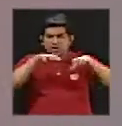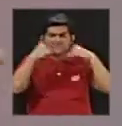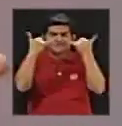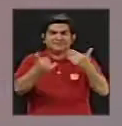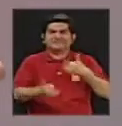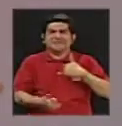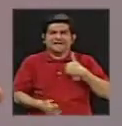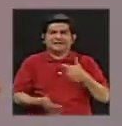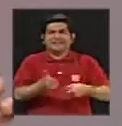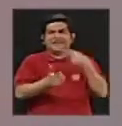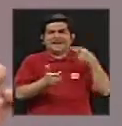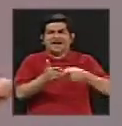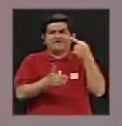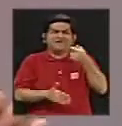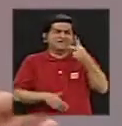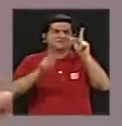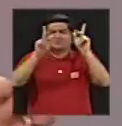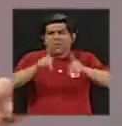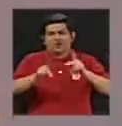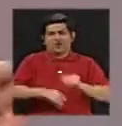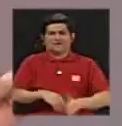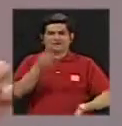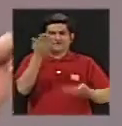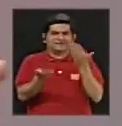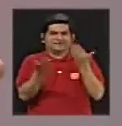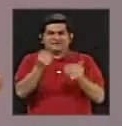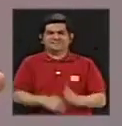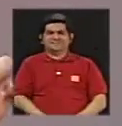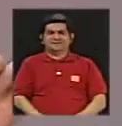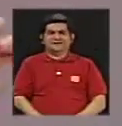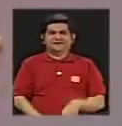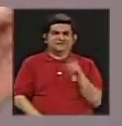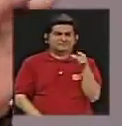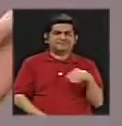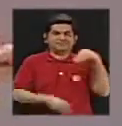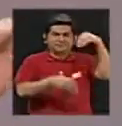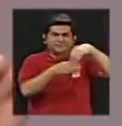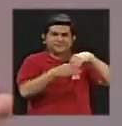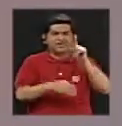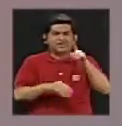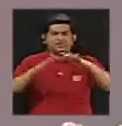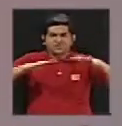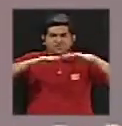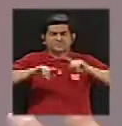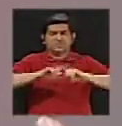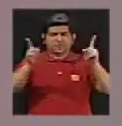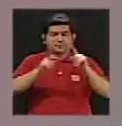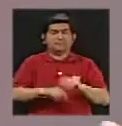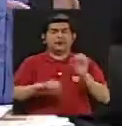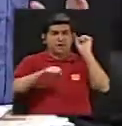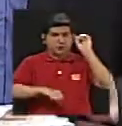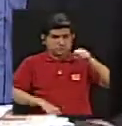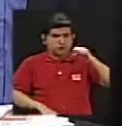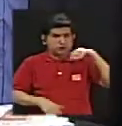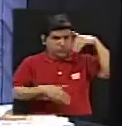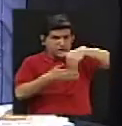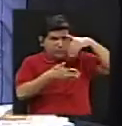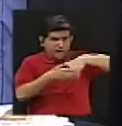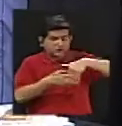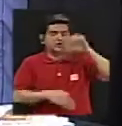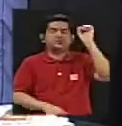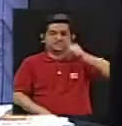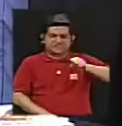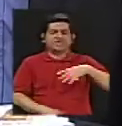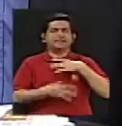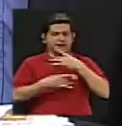tiene a veces muy pocas personas dentro de cada celda, digamos. Pero sí, sí lo pudieron registrar. Pero sí hay